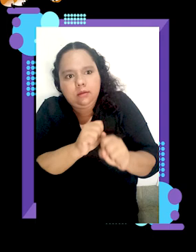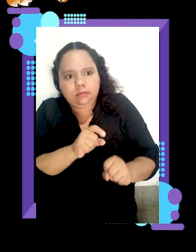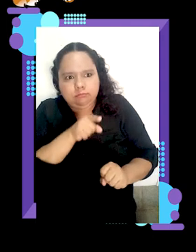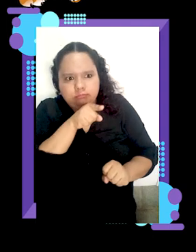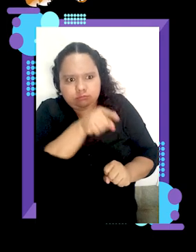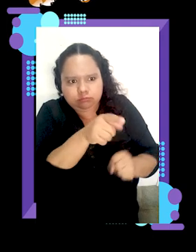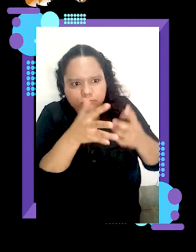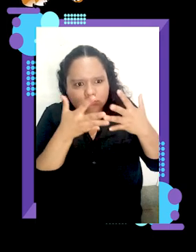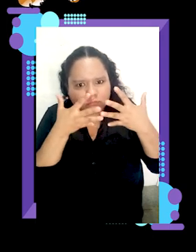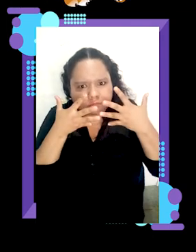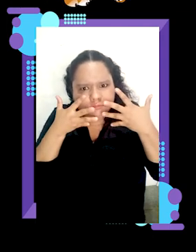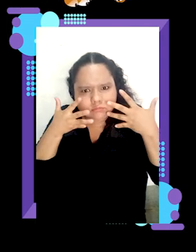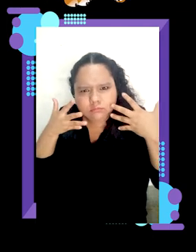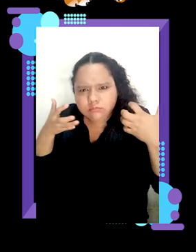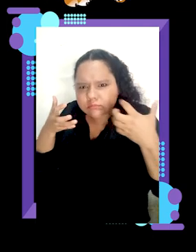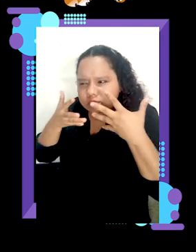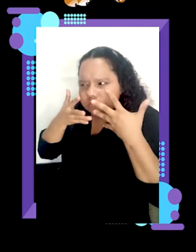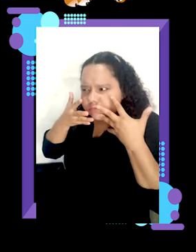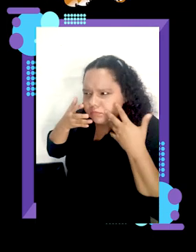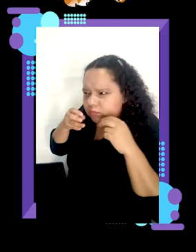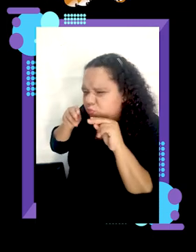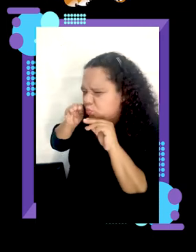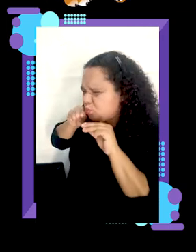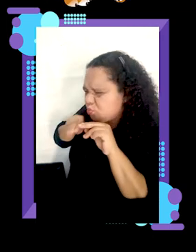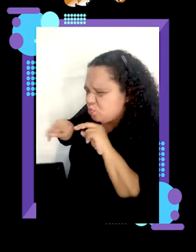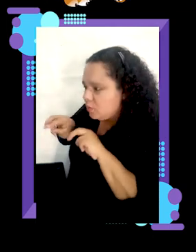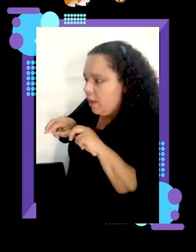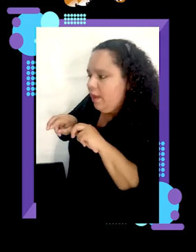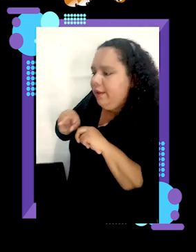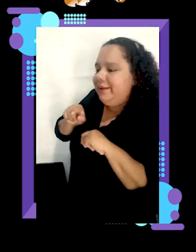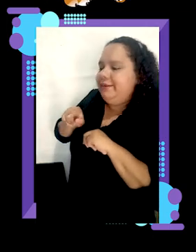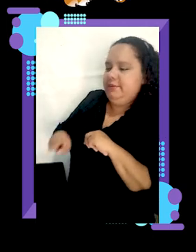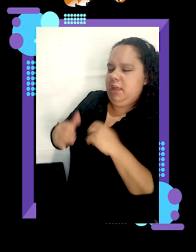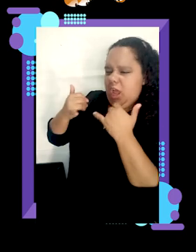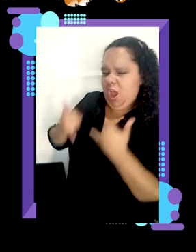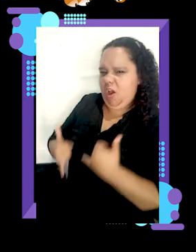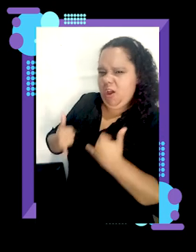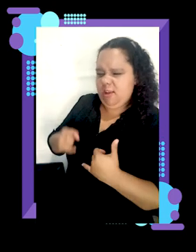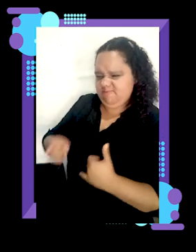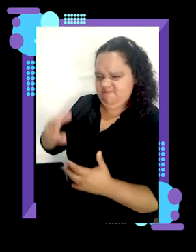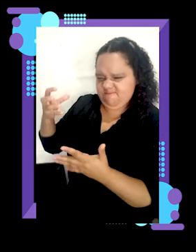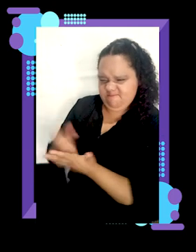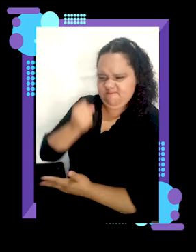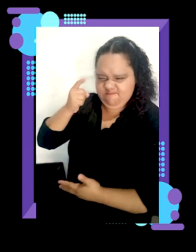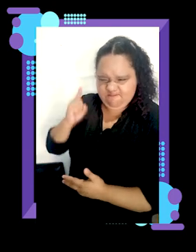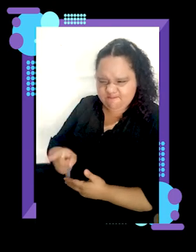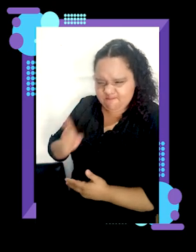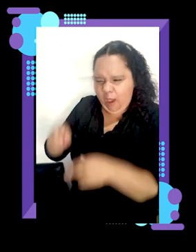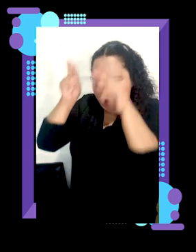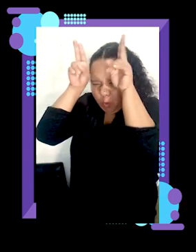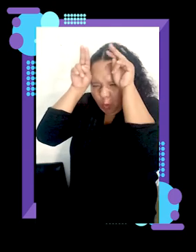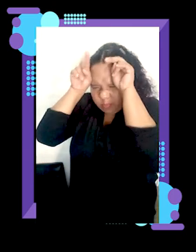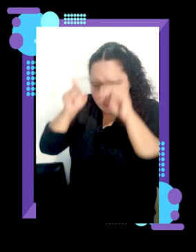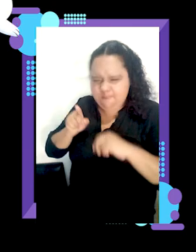lo quedó viendo y se acercó sigilosamente y le dijo, ¡ahora sí! ¡Me voy a vengar de todas las que me